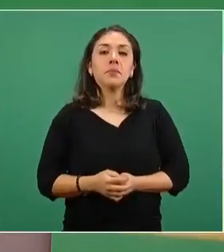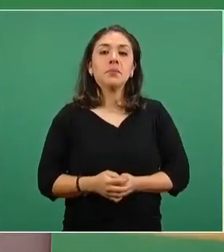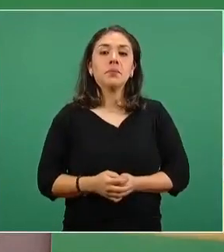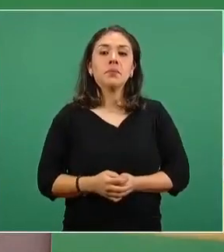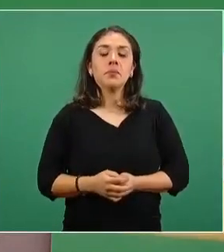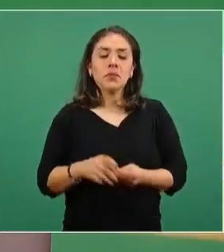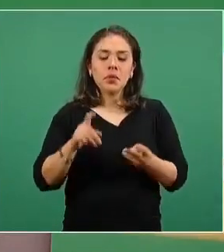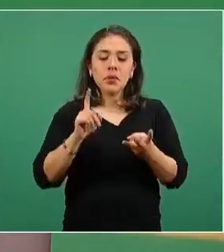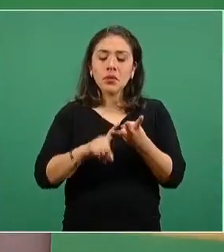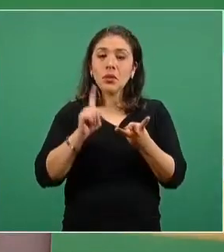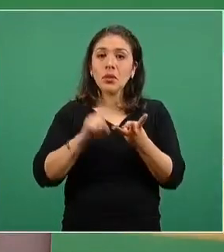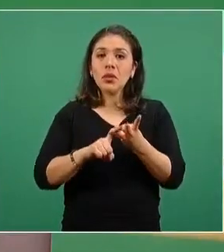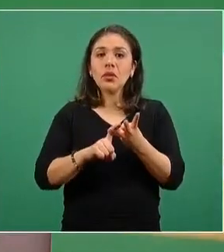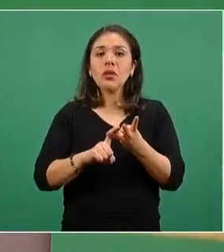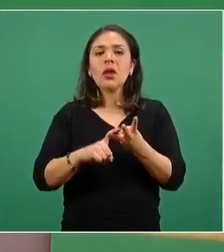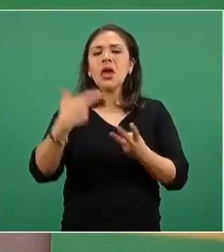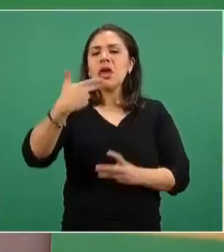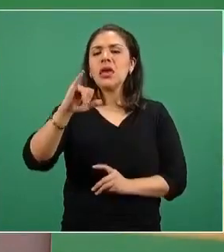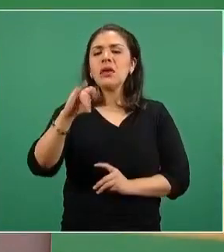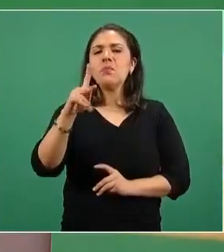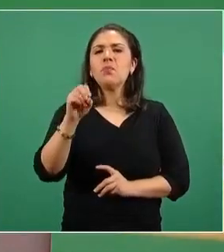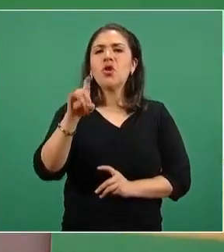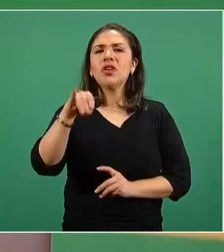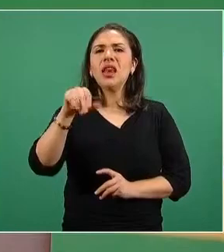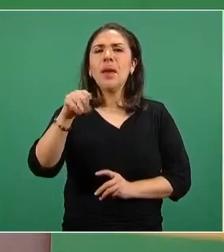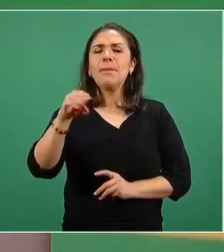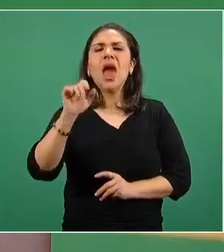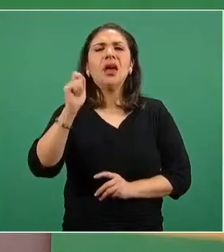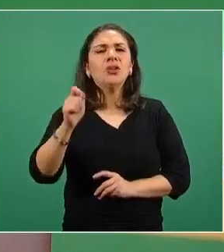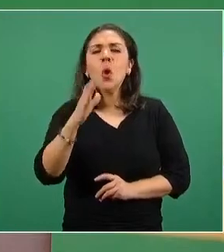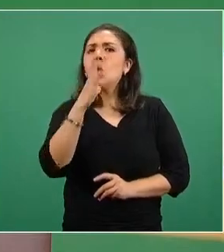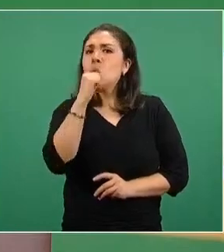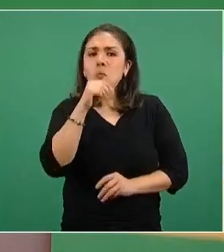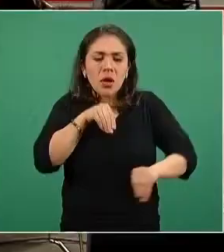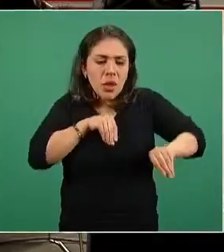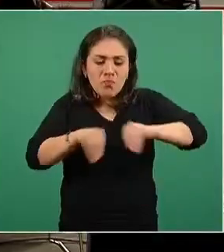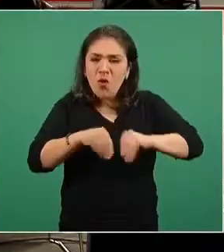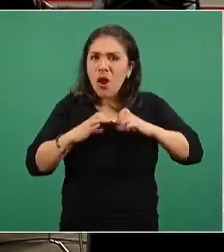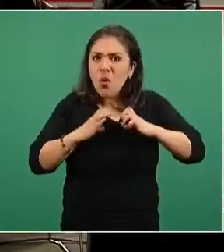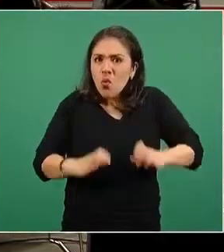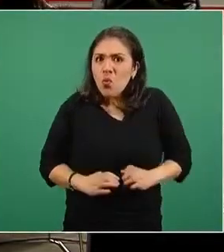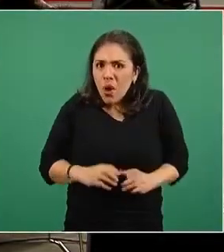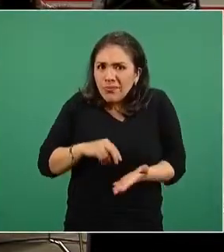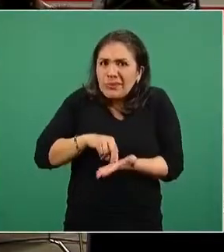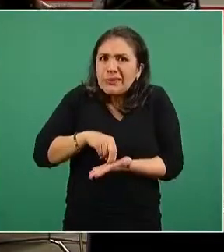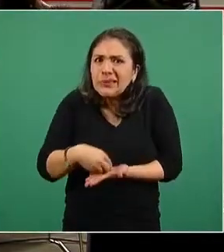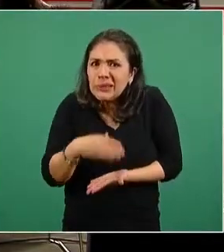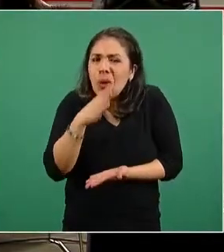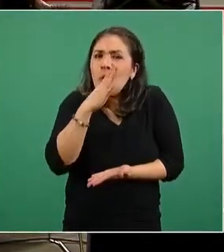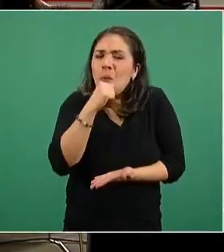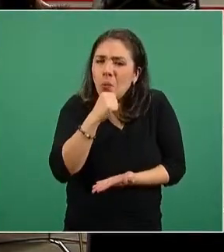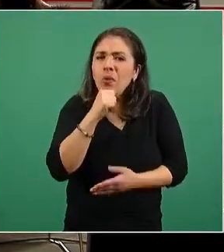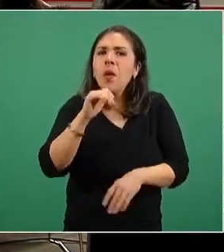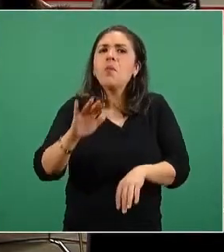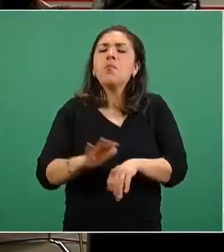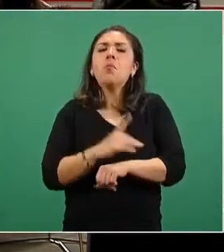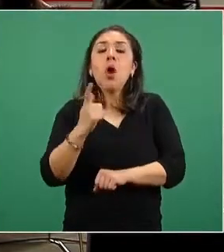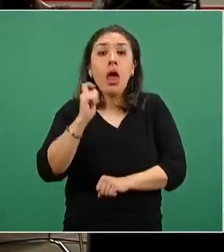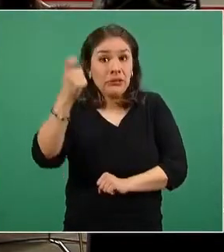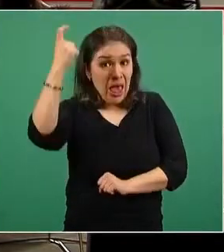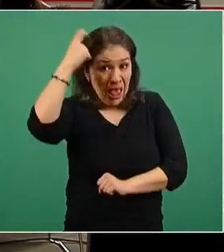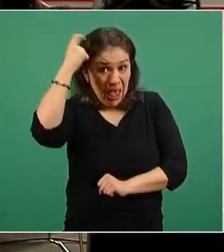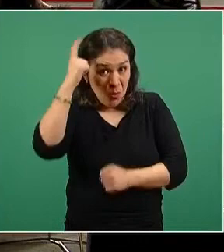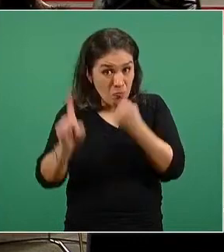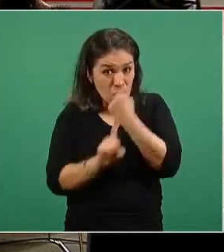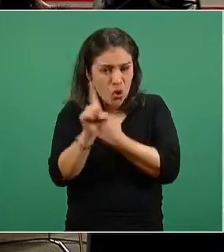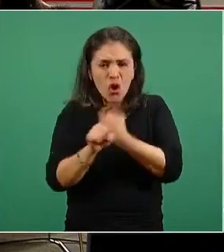Adinamia o hipodinamia, esto es sensación de no tener dificultad para moverse, no porque se tenga un trastorno